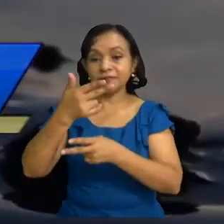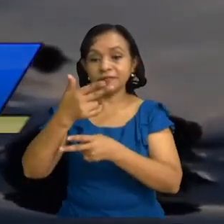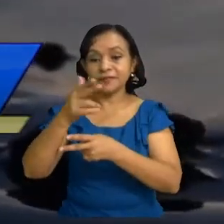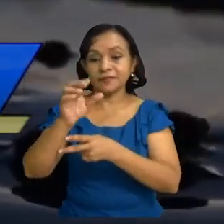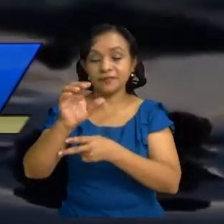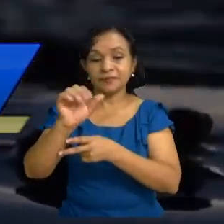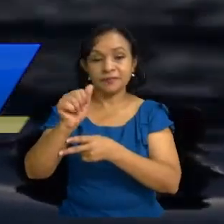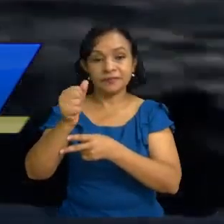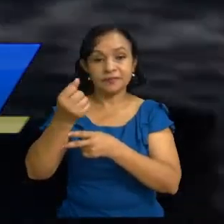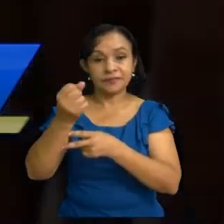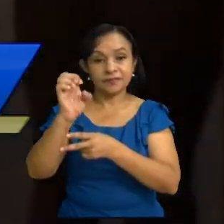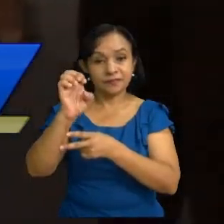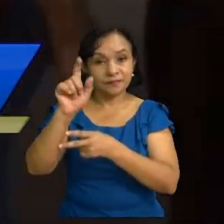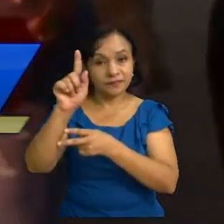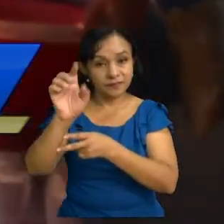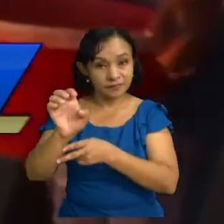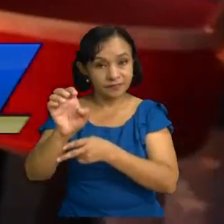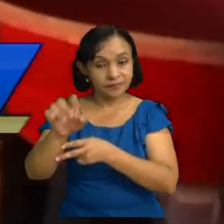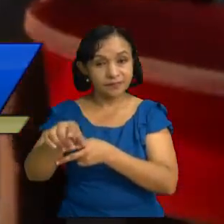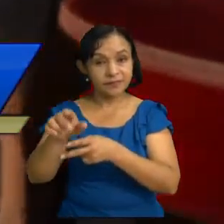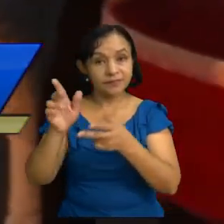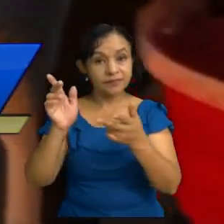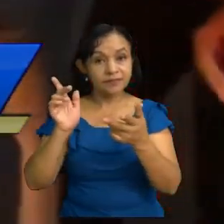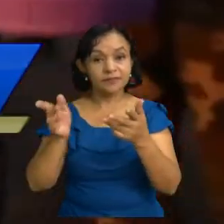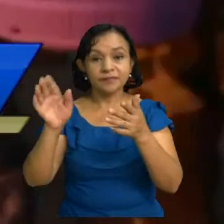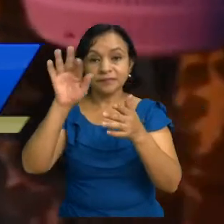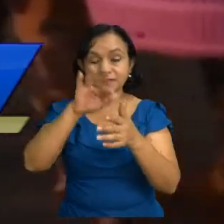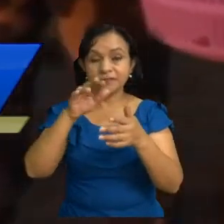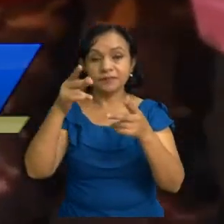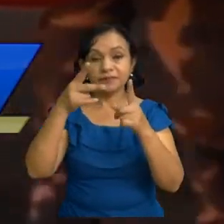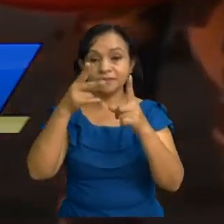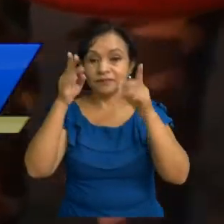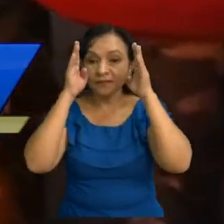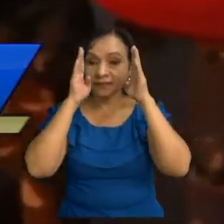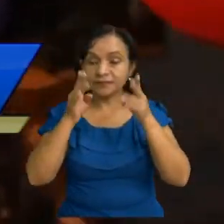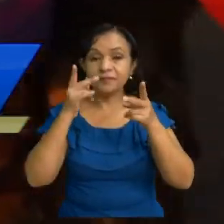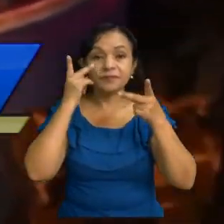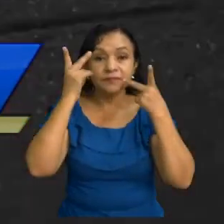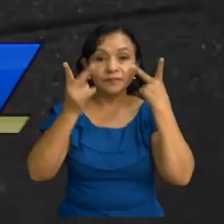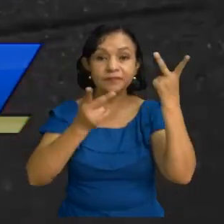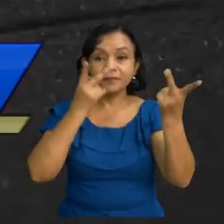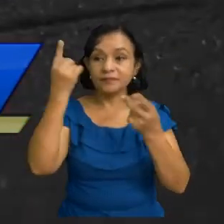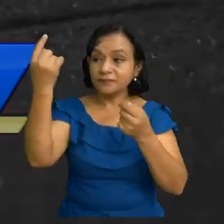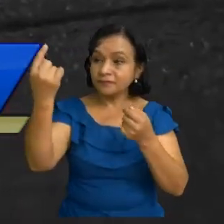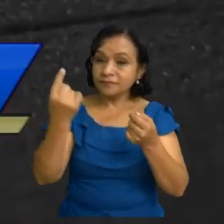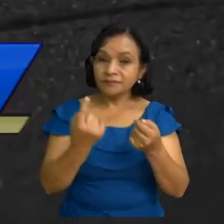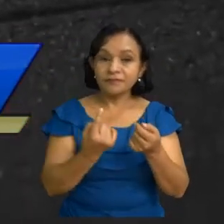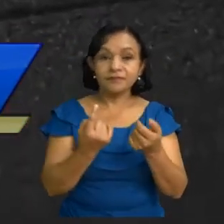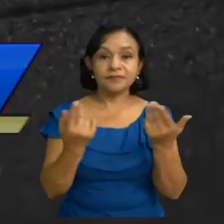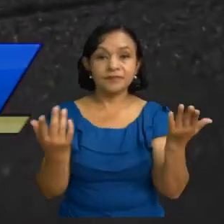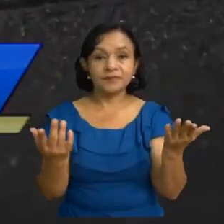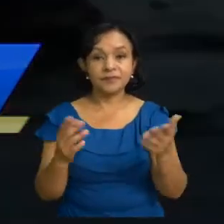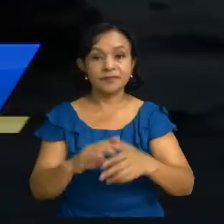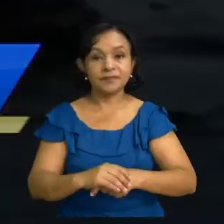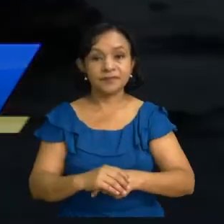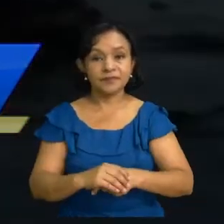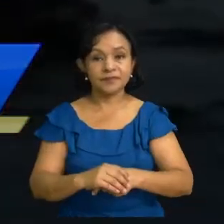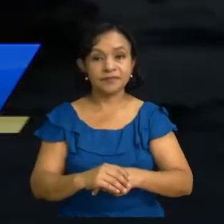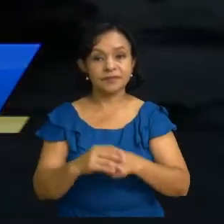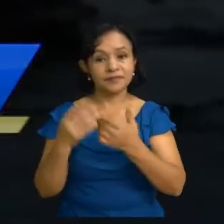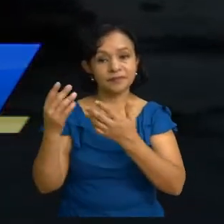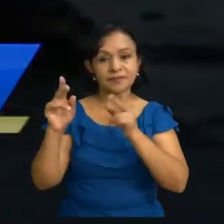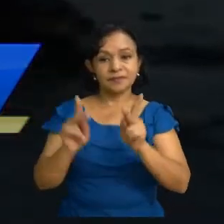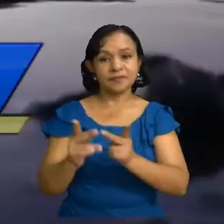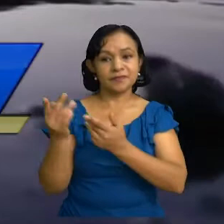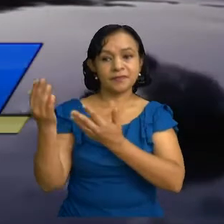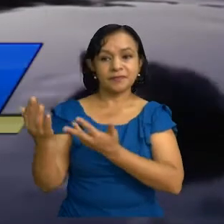de atención la estación digamos de administración de atender al visitante en cuanto llega los esperan